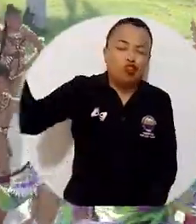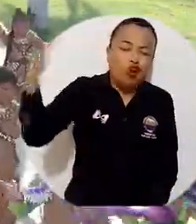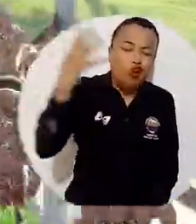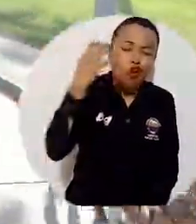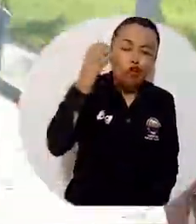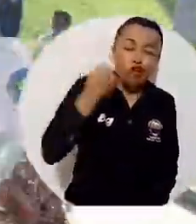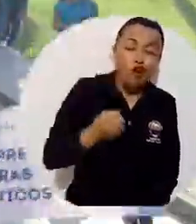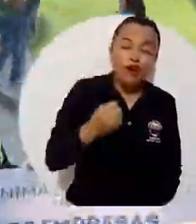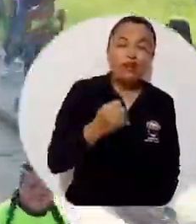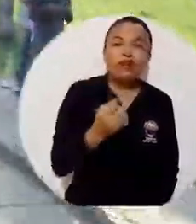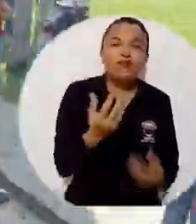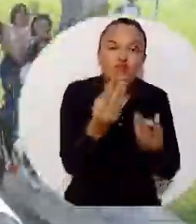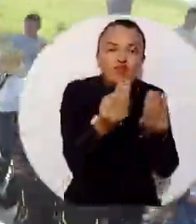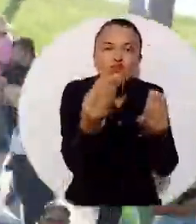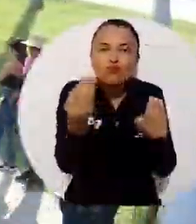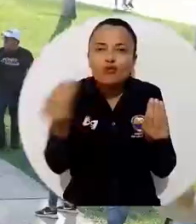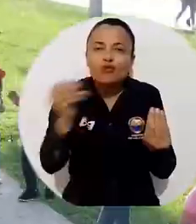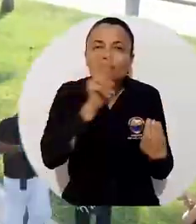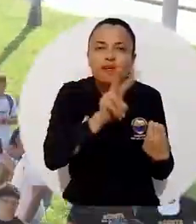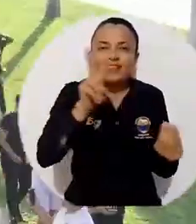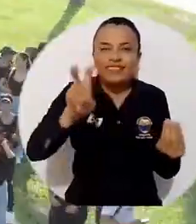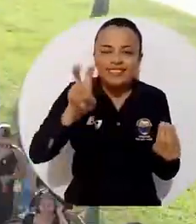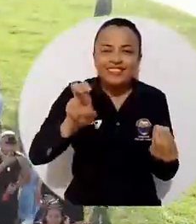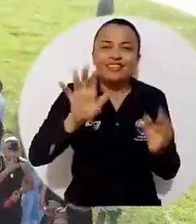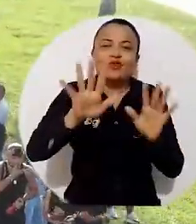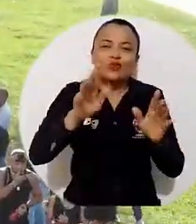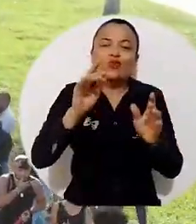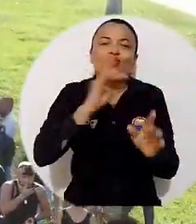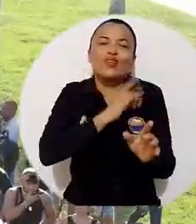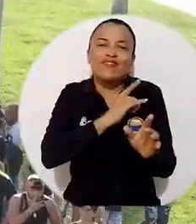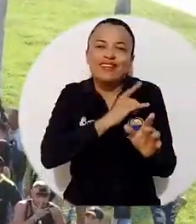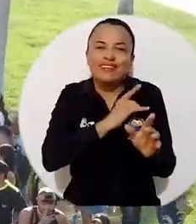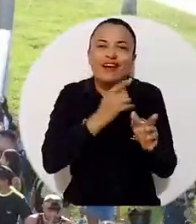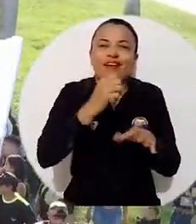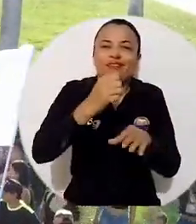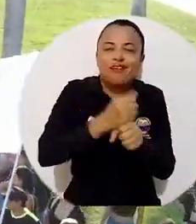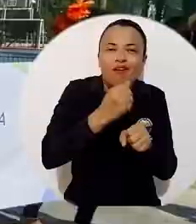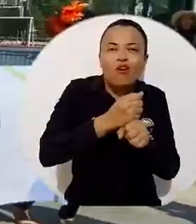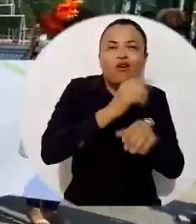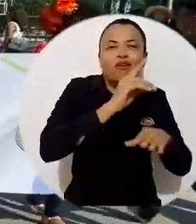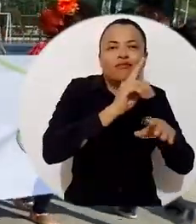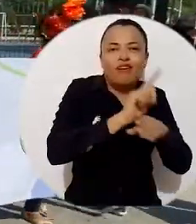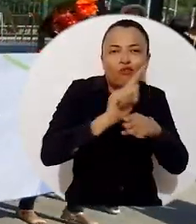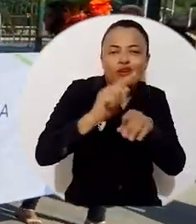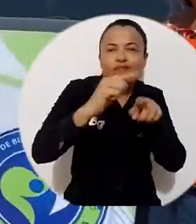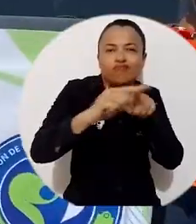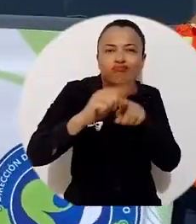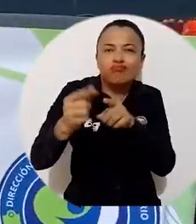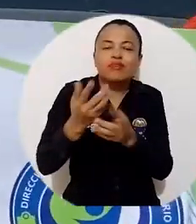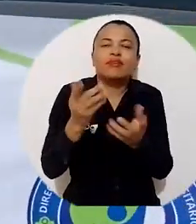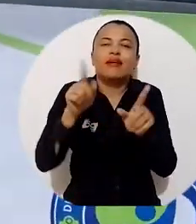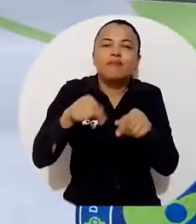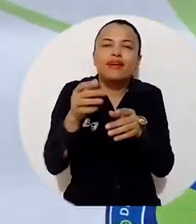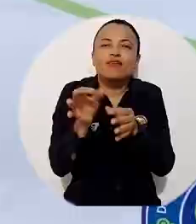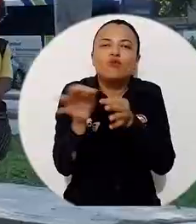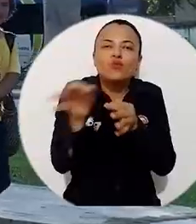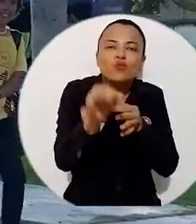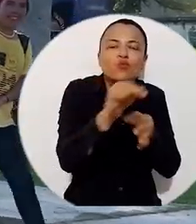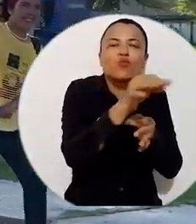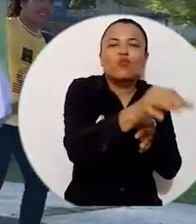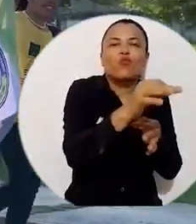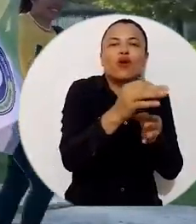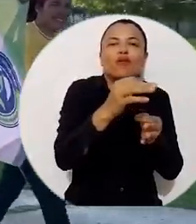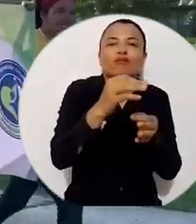Sin importar el inclemente sol, los 27 grupos de baile de las diferentes facultades, dependencias y centros tutoriales de